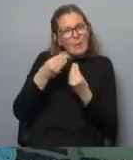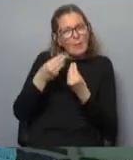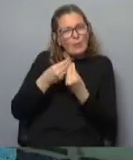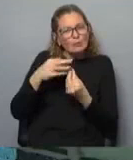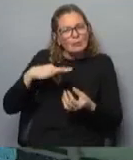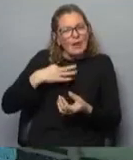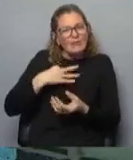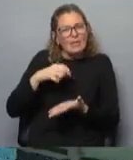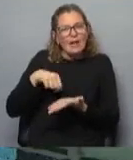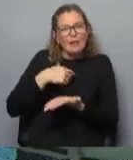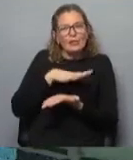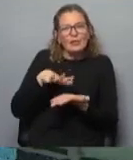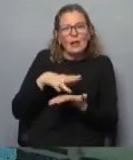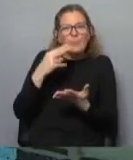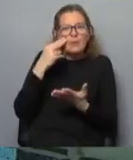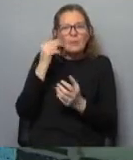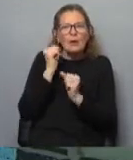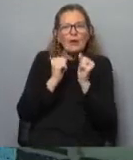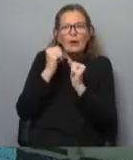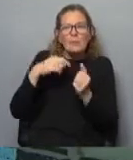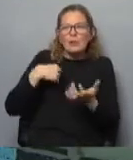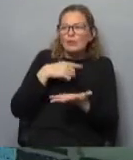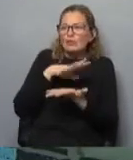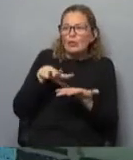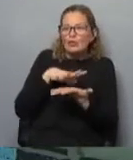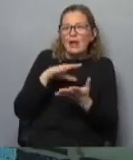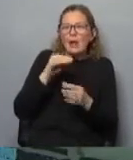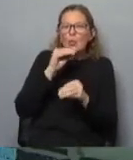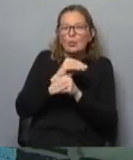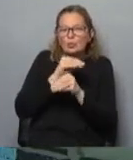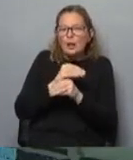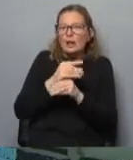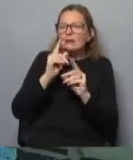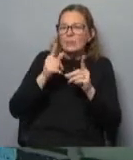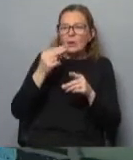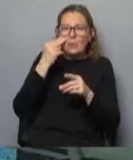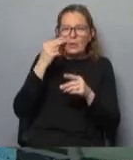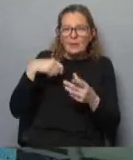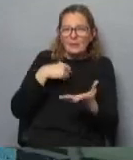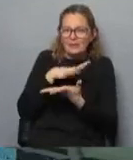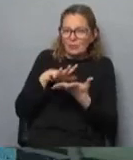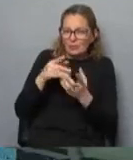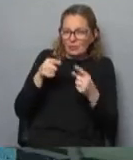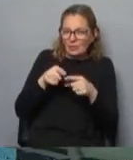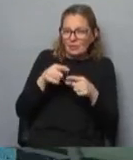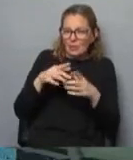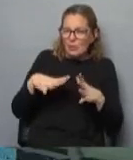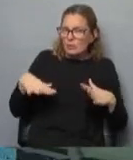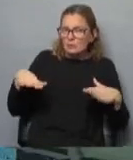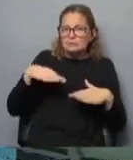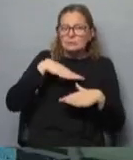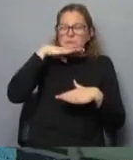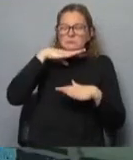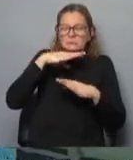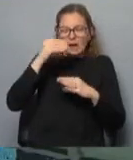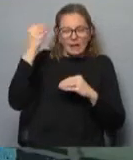la vida de la sociedad las crisis económicas sociales culturales que nos pueden hacer llevar a una situación de ese estilo a una estación de desborde de ese